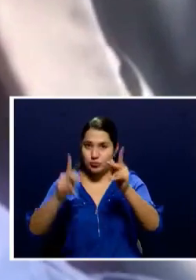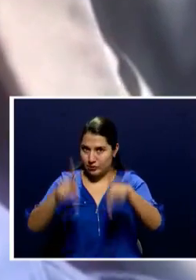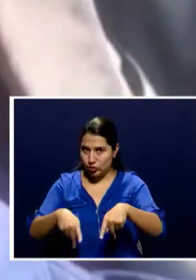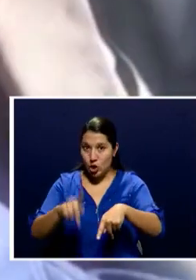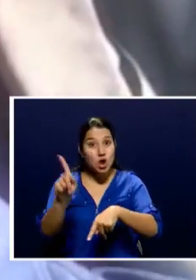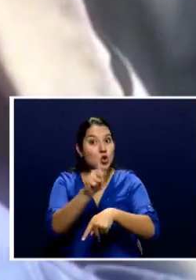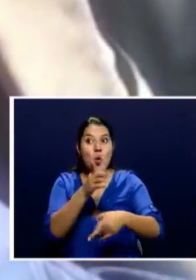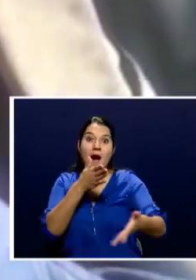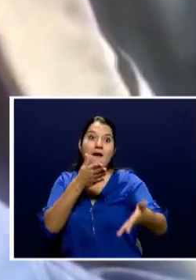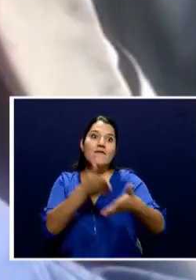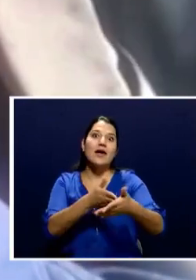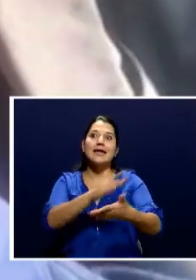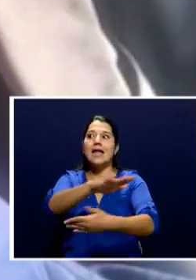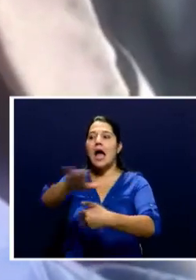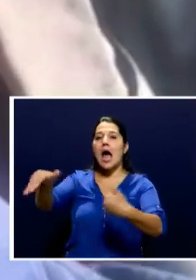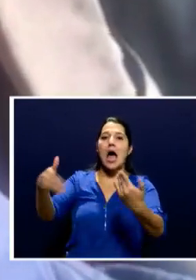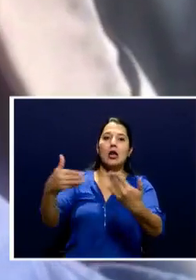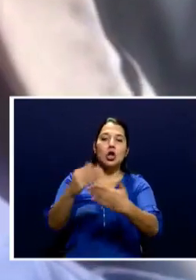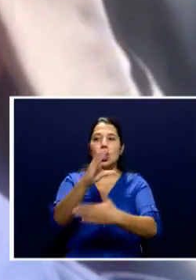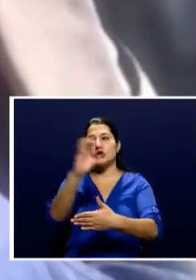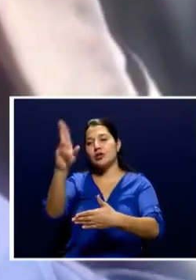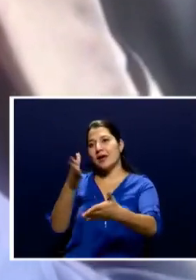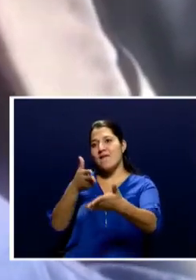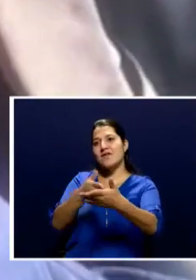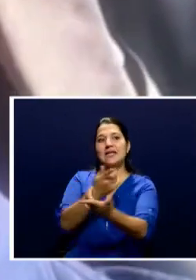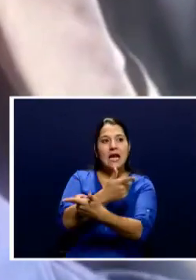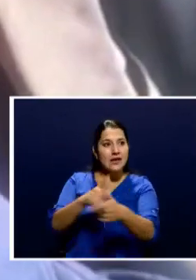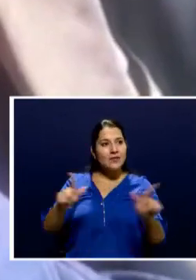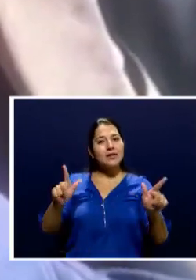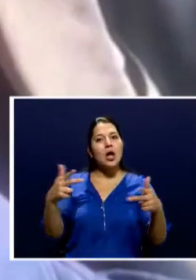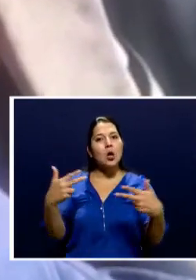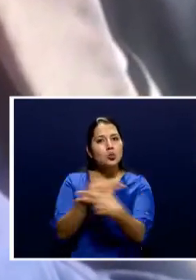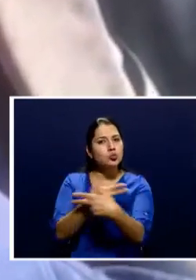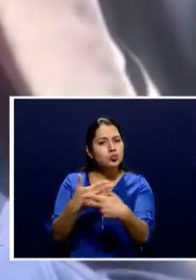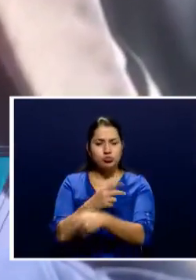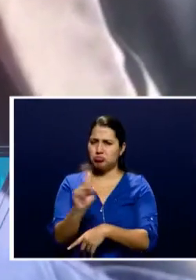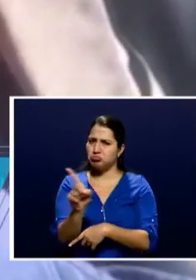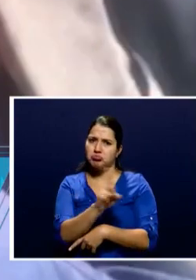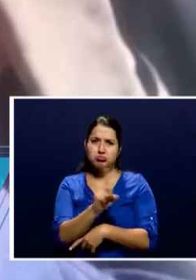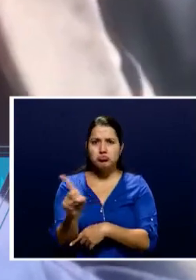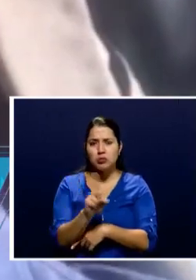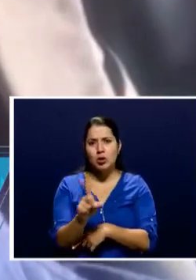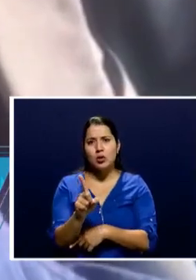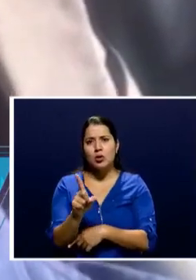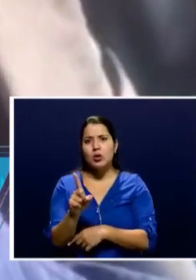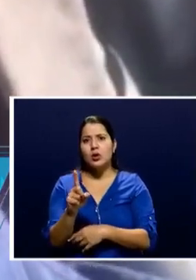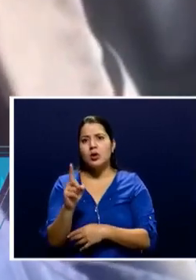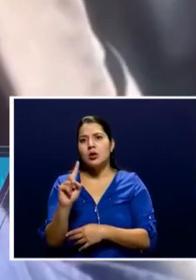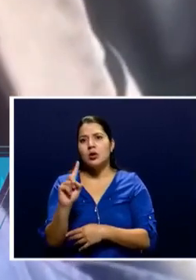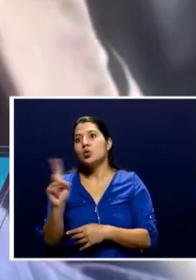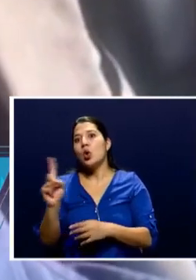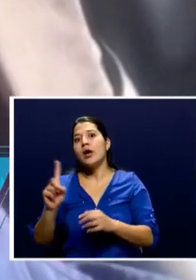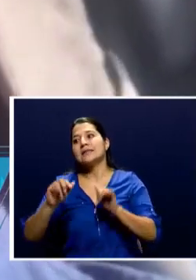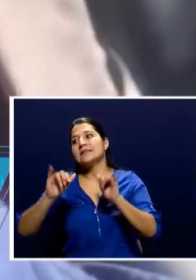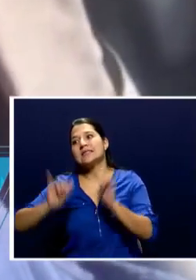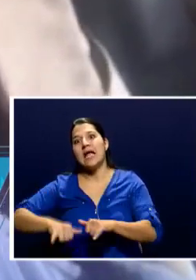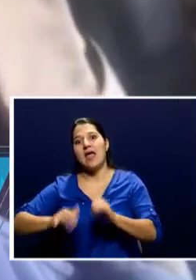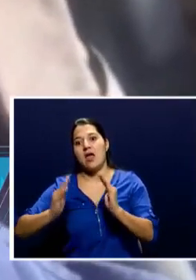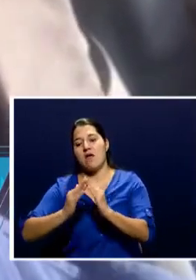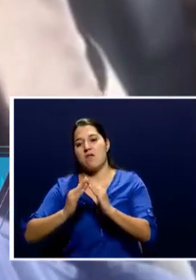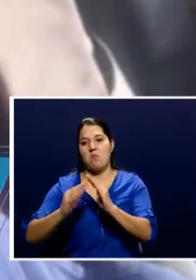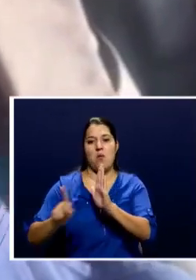afectación generalizada de la libertad de tránsito en el entendido de que es un toque de queda, una cuarentena donde no se podría